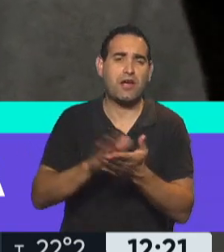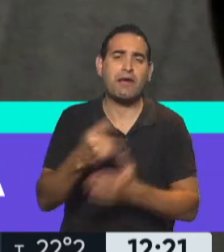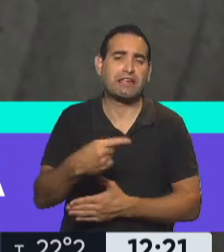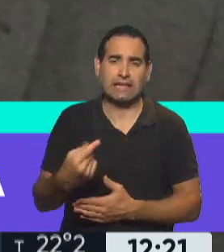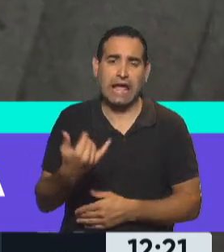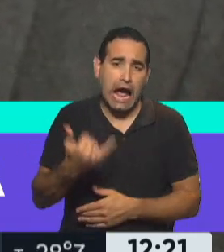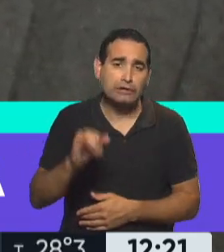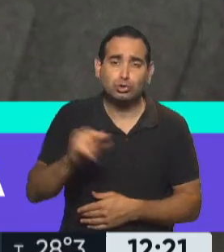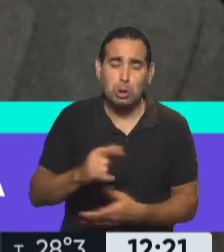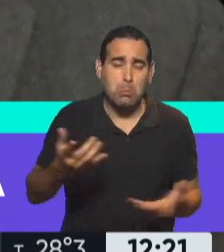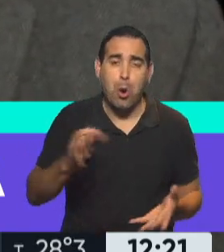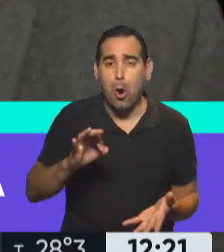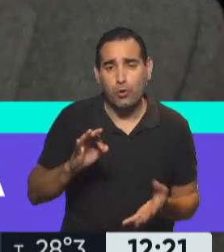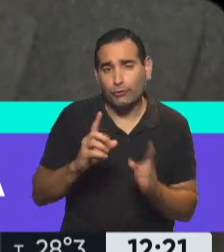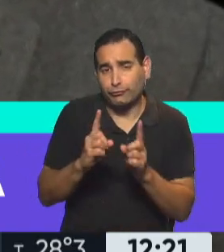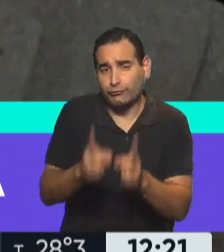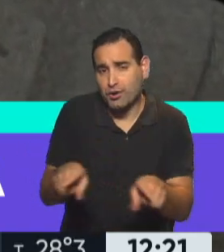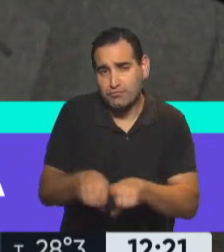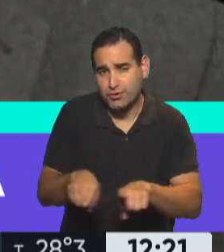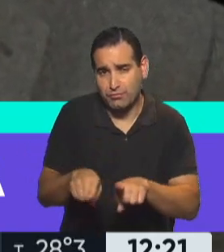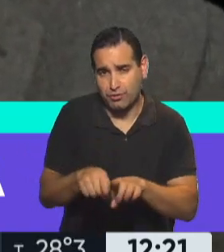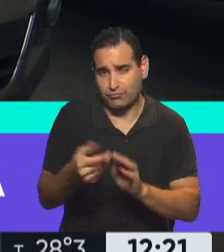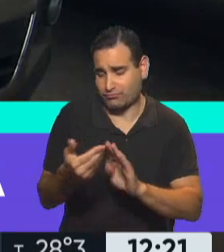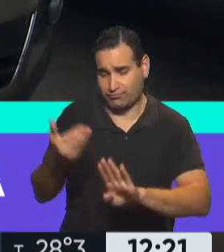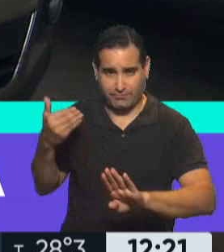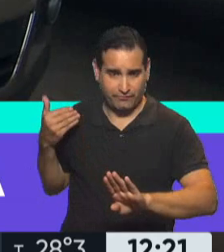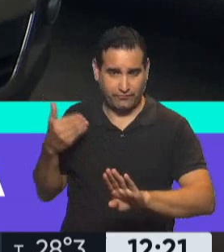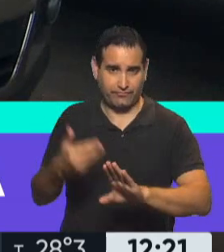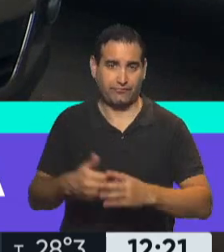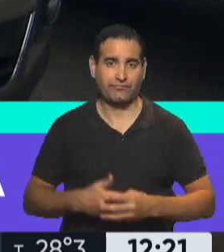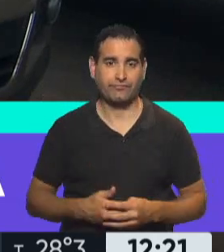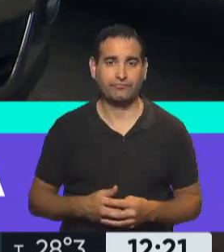hay, o si se mantiene esta situación que es la que estamos viviendo durante esta semana.